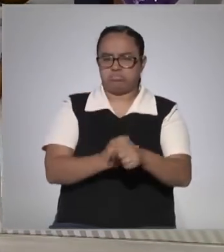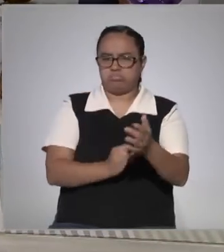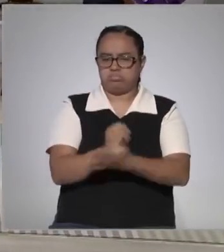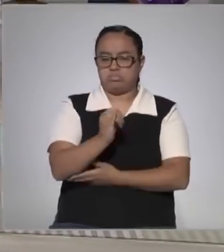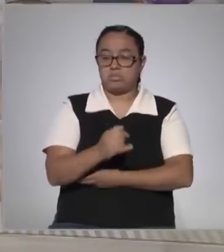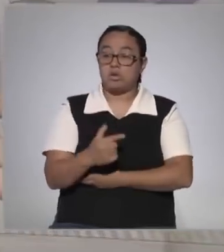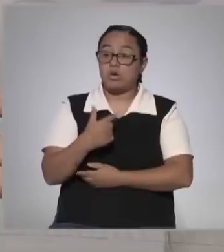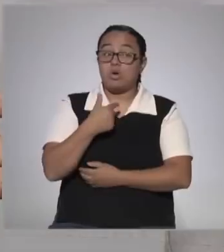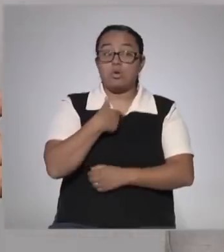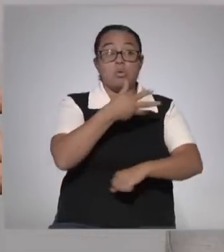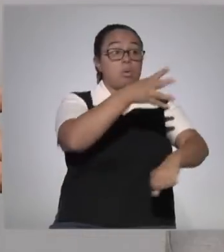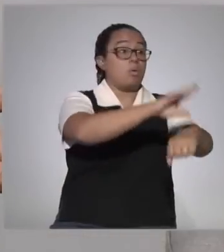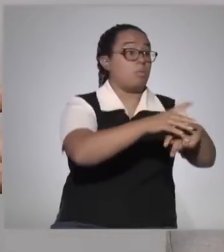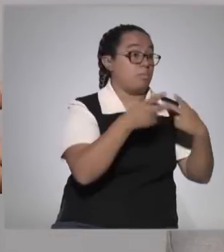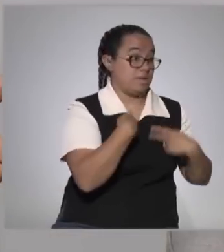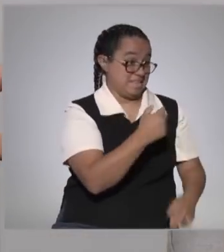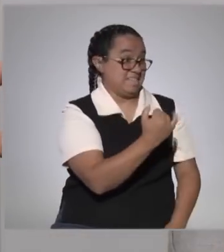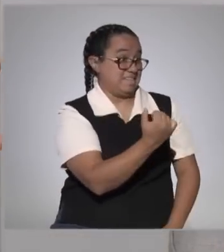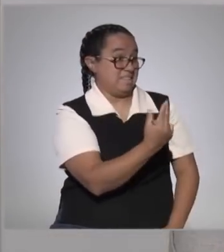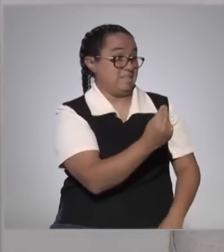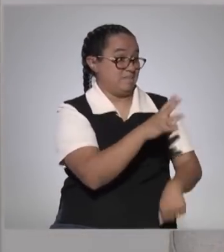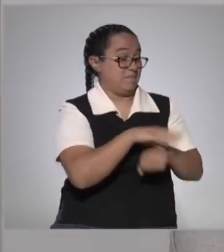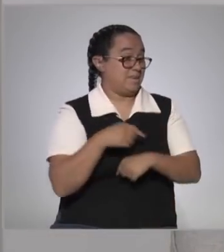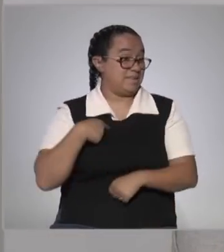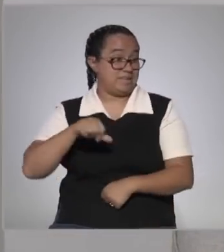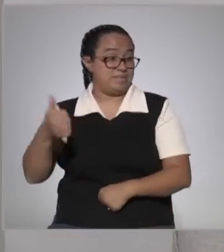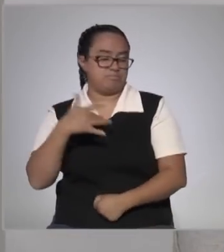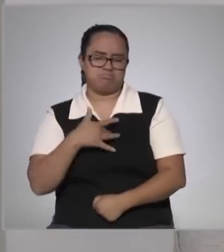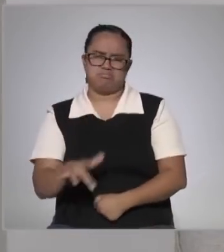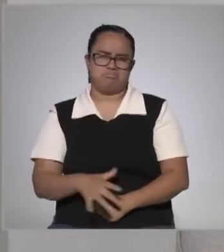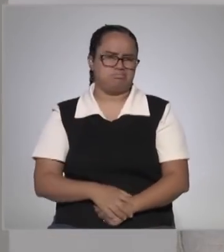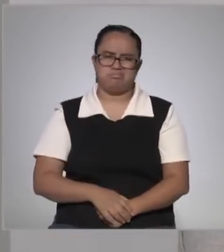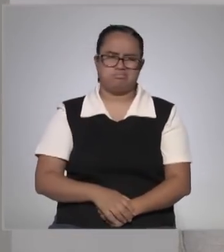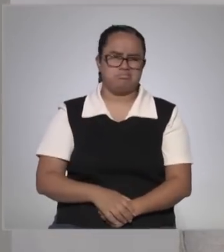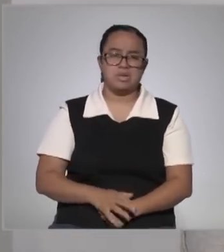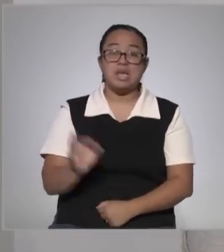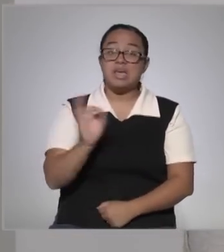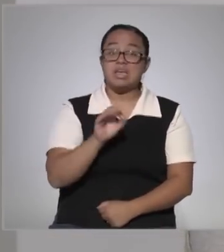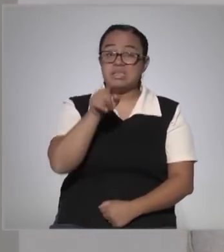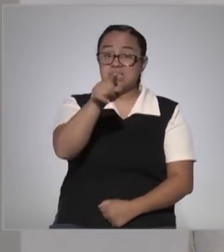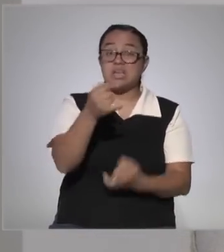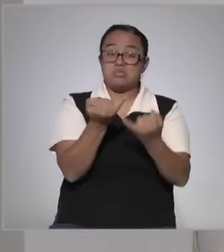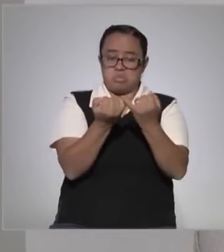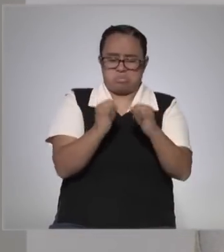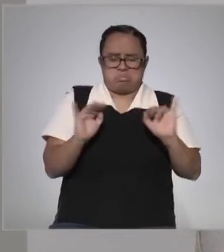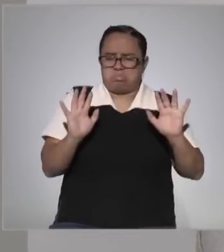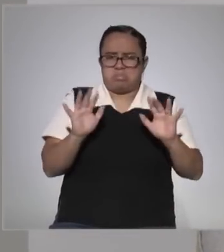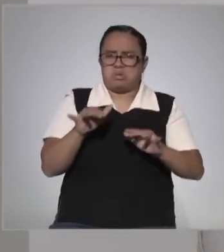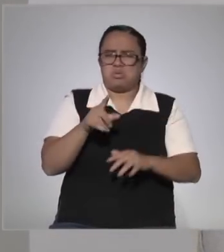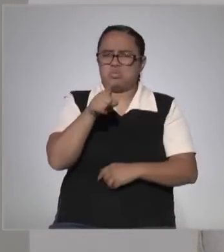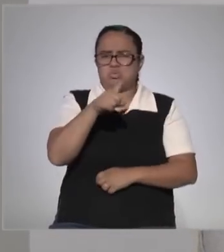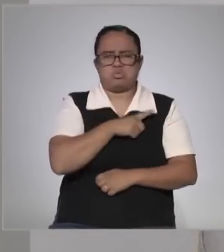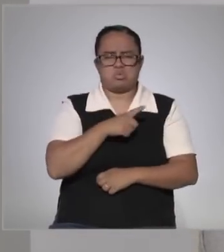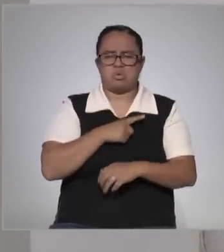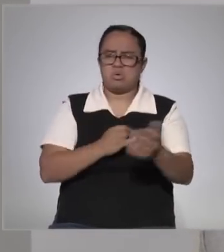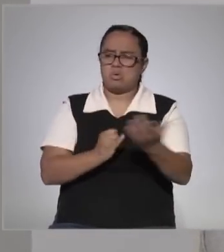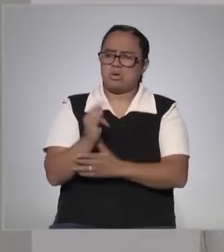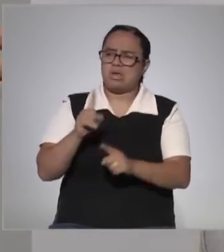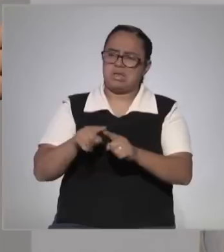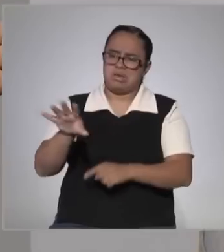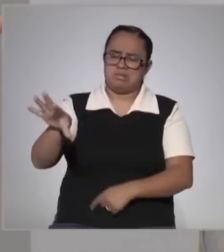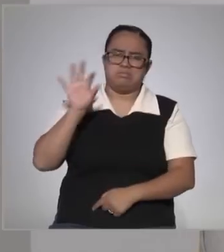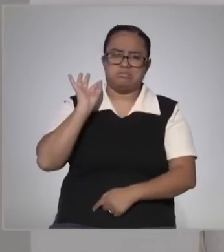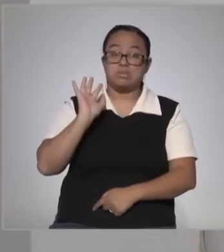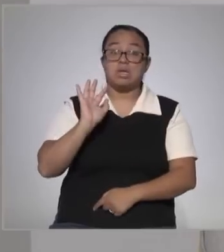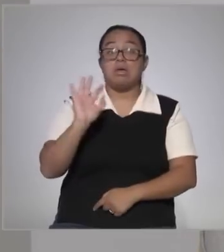que pedir permiso a alguien, pues si eres relativamente autónomo, como decíamos, pues no. Tú vas a decidir con quién, ya si te batean o no es